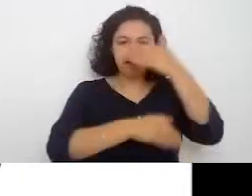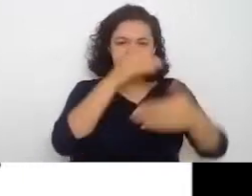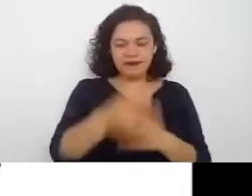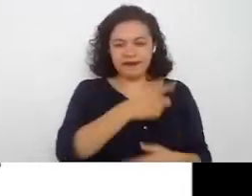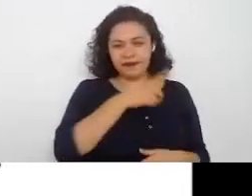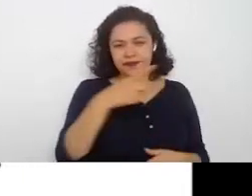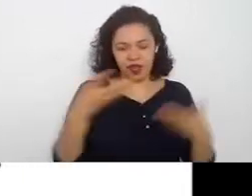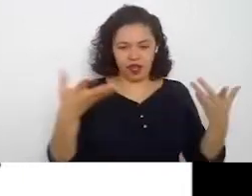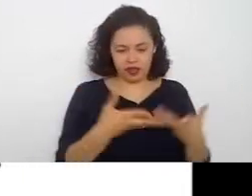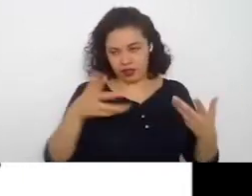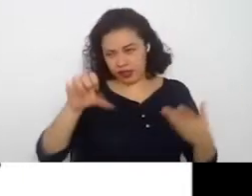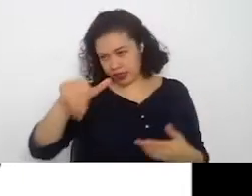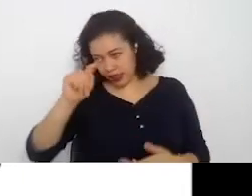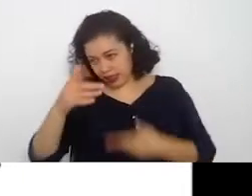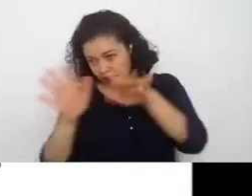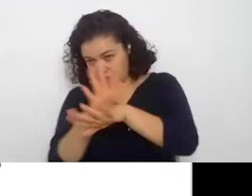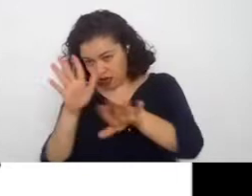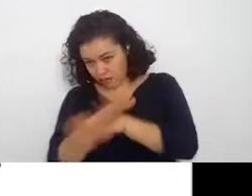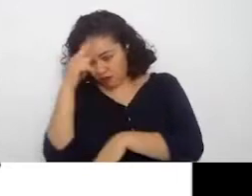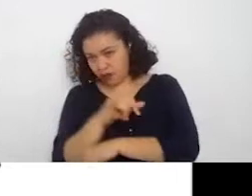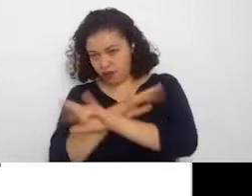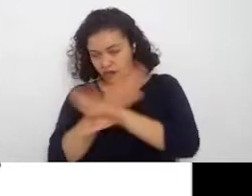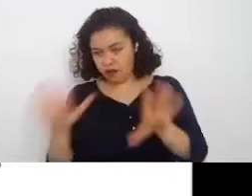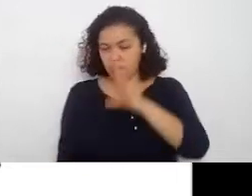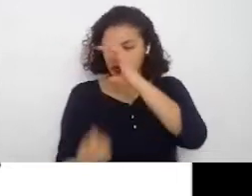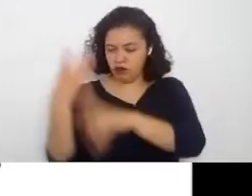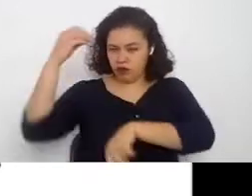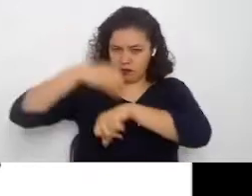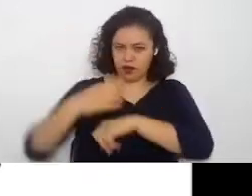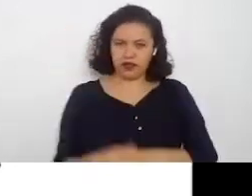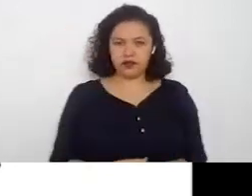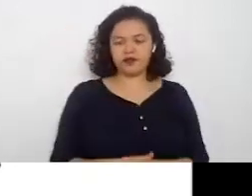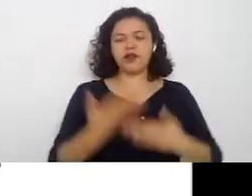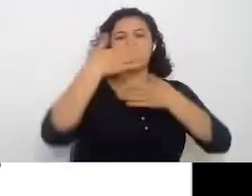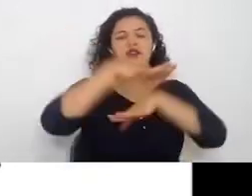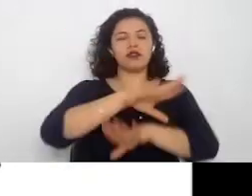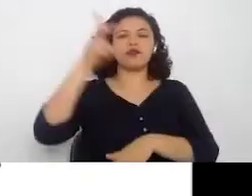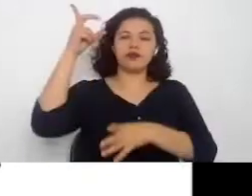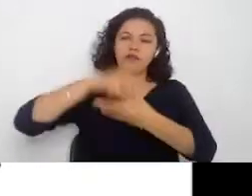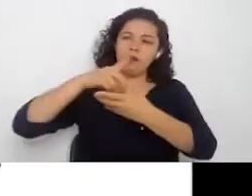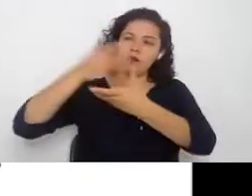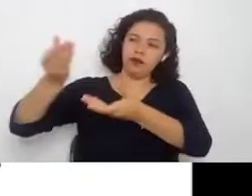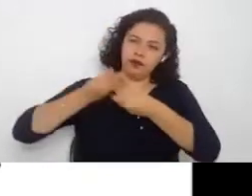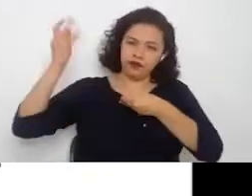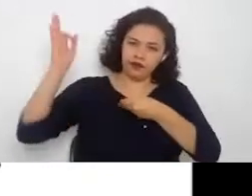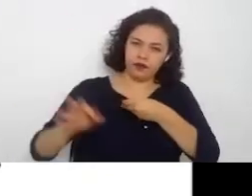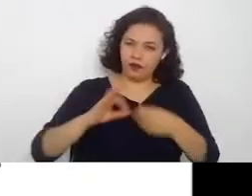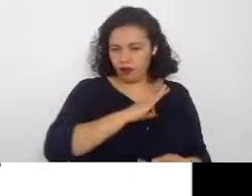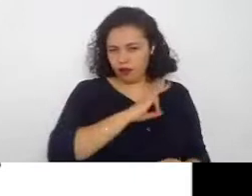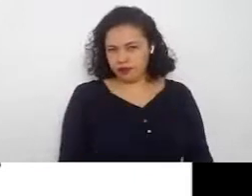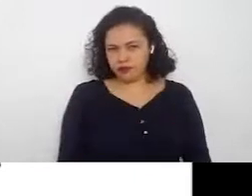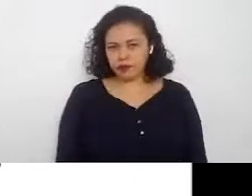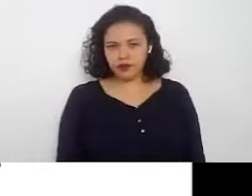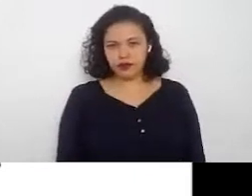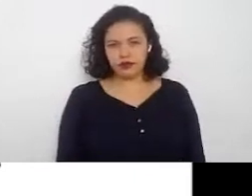la plataforma del SAT en actualización de datos sobre donatarias autorizadas. Pueden ver todo el menú que